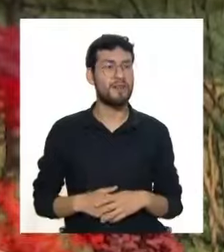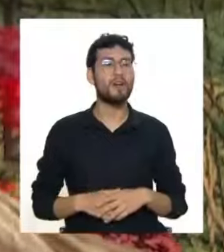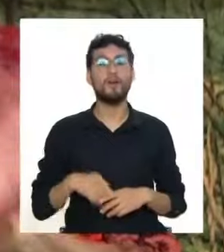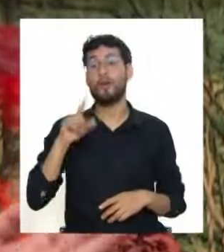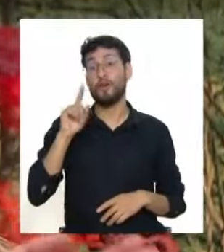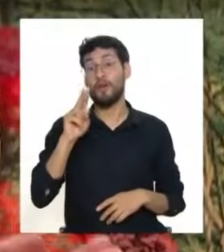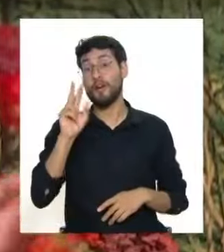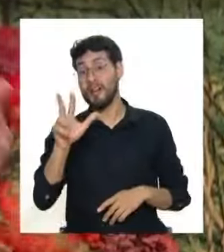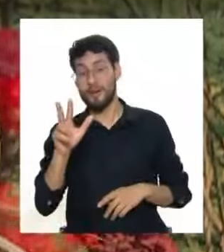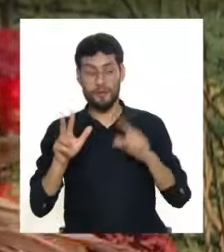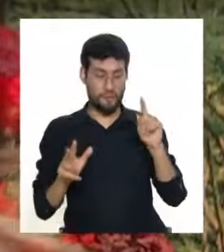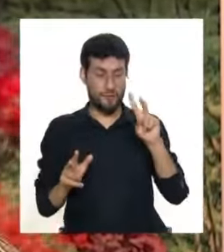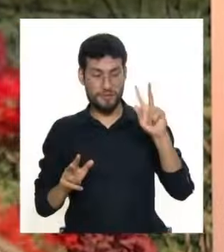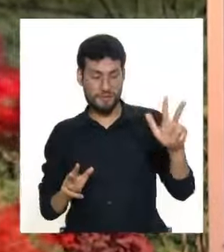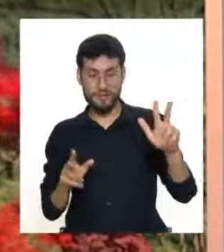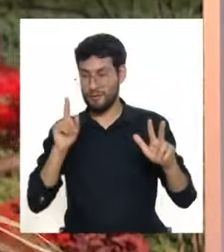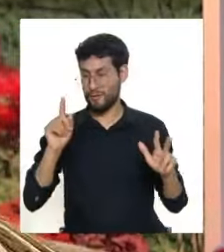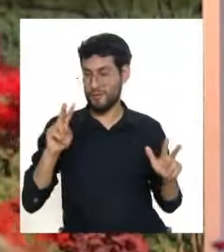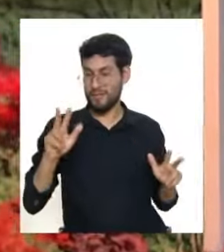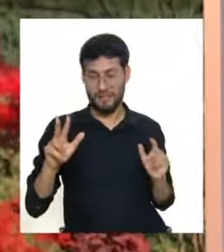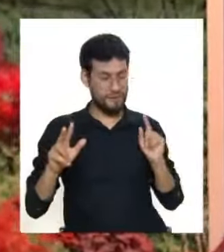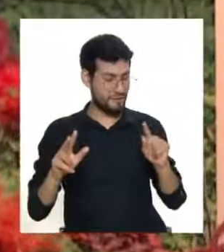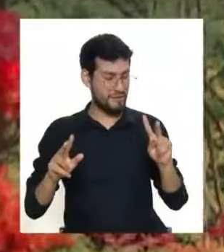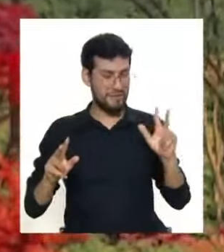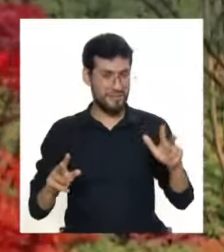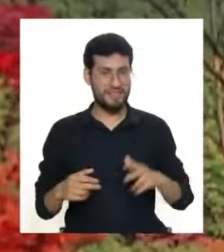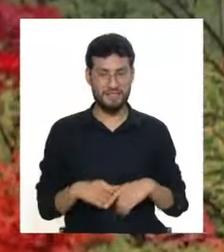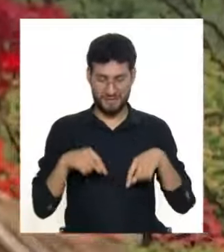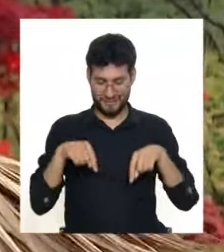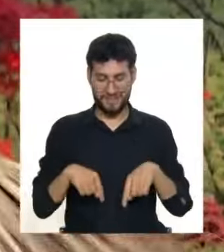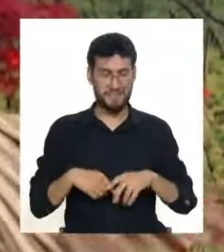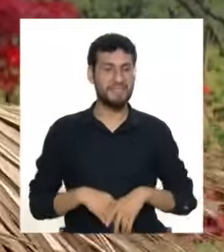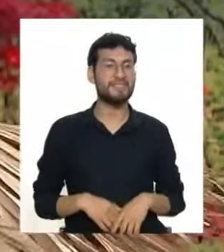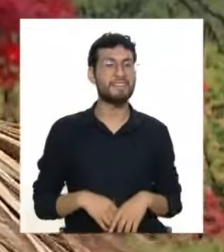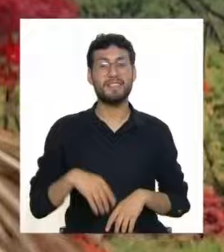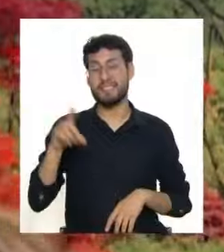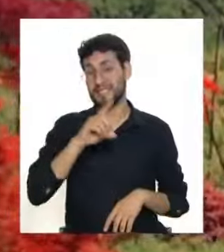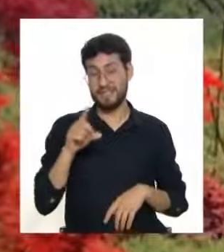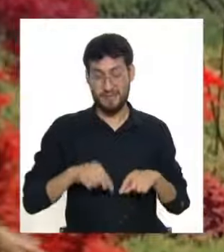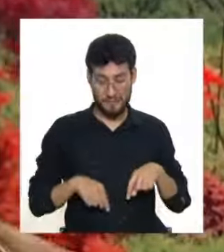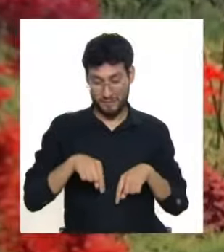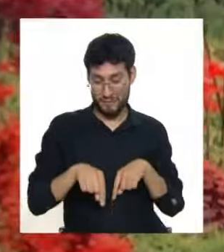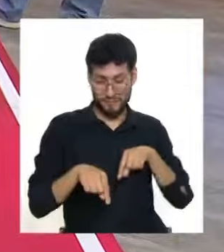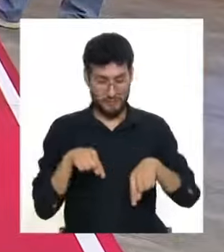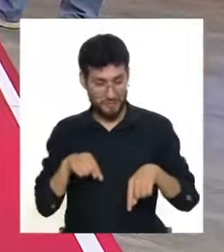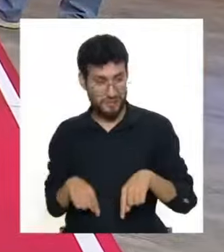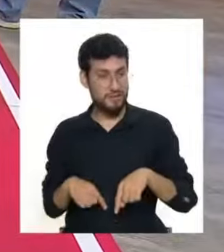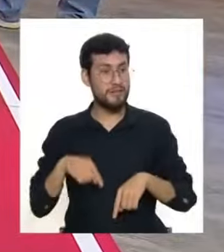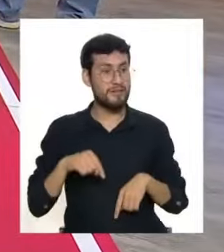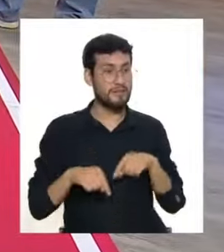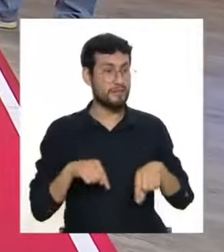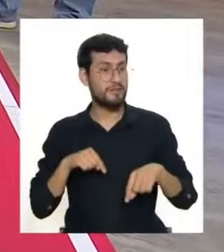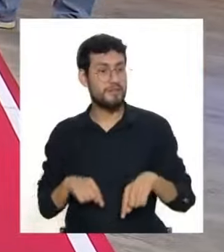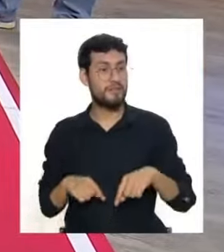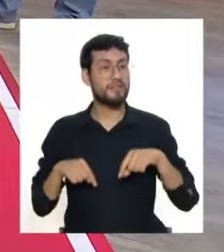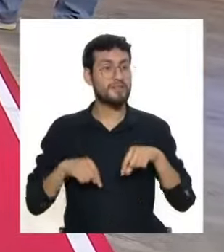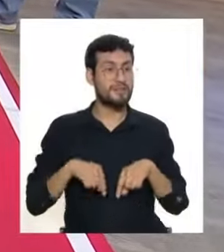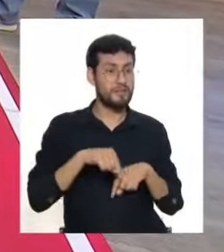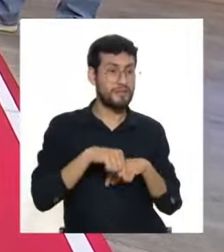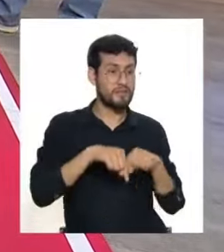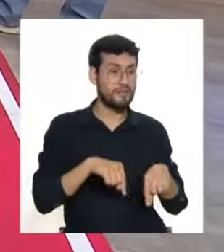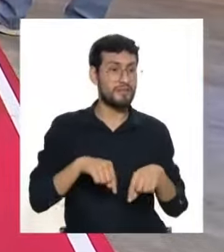dos, tres. Un, dos, tres. Un, dos, tres, un, dos, tres. Eso vamos a llevar a nuestros pies. Ajá. Vamos a empezar con el pie derecho. Un, dos, tres. Un, dos, tres.